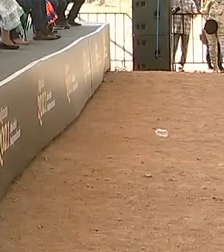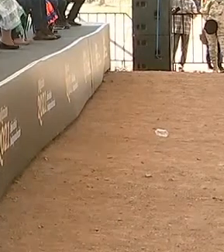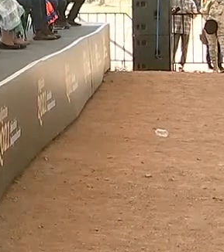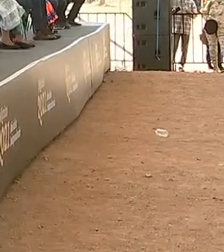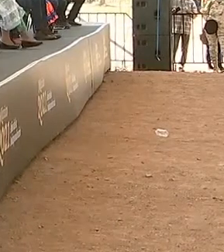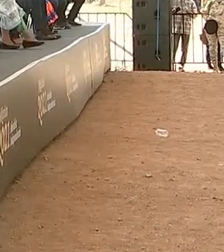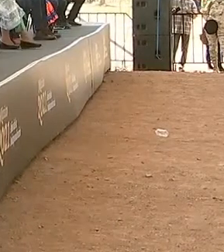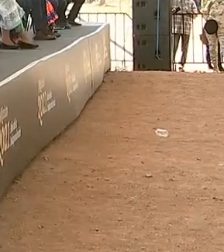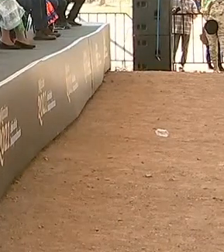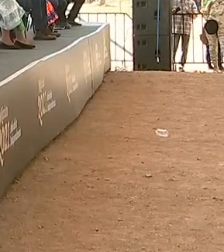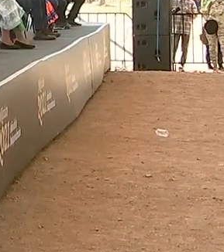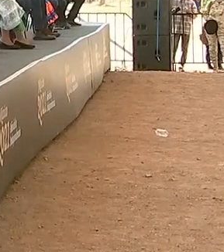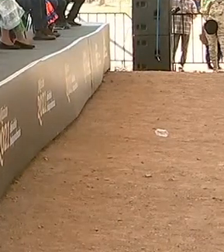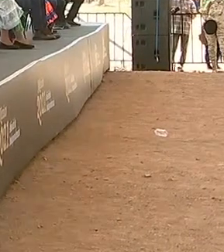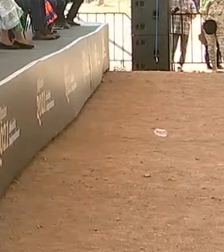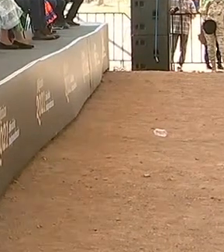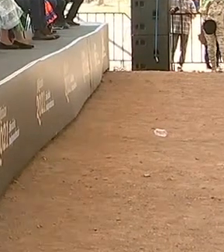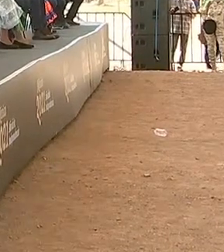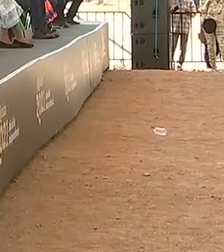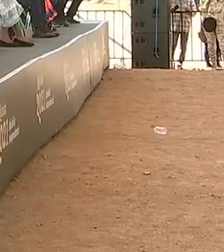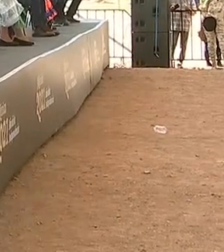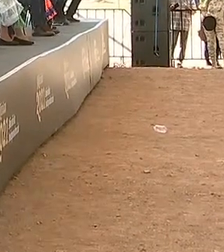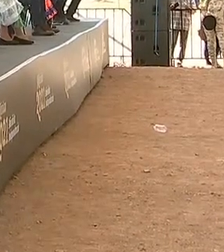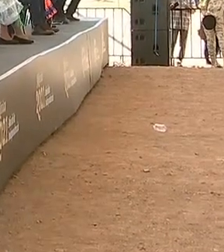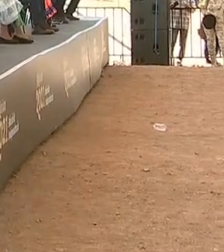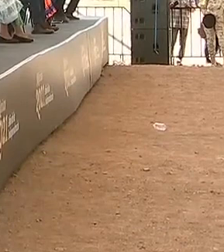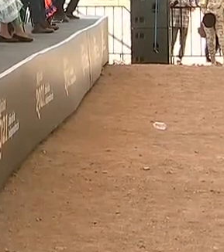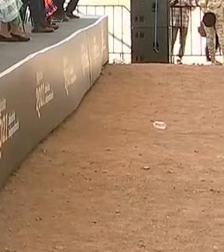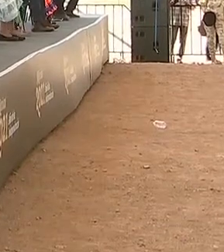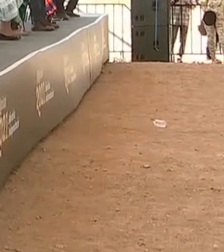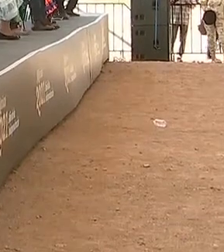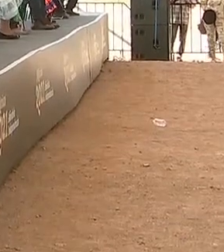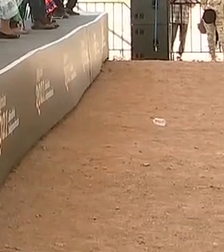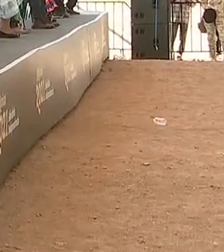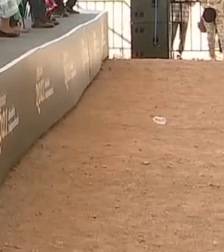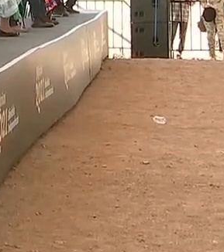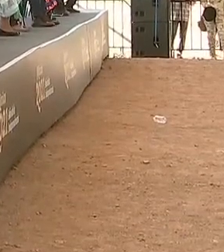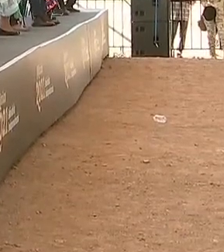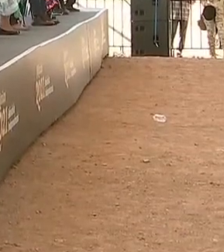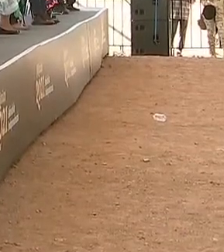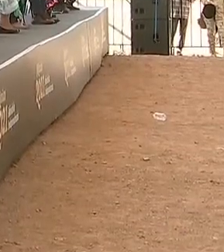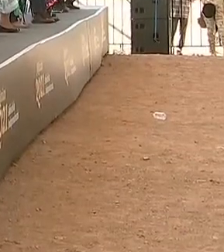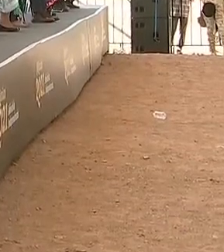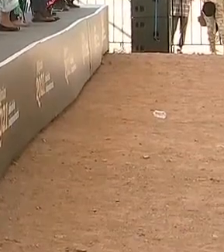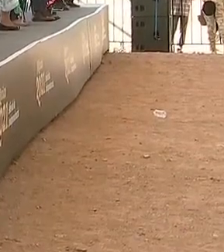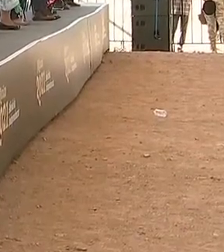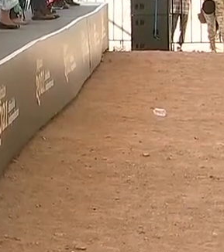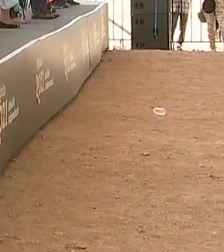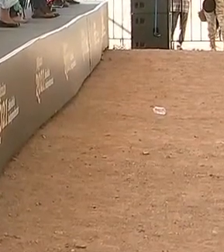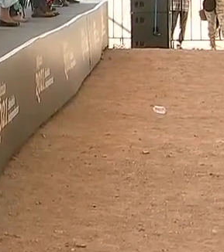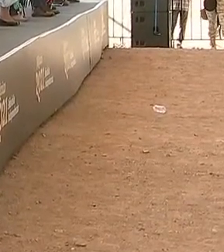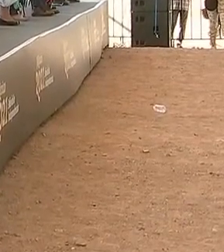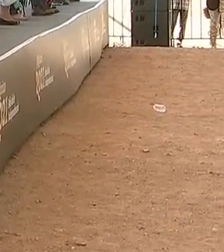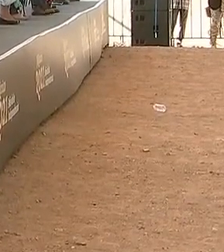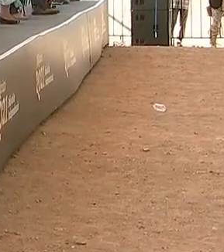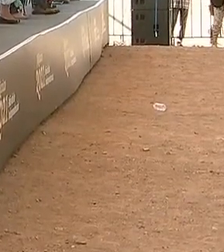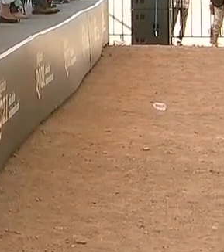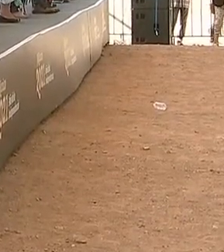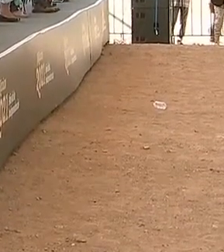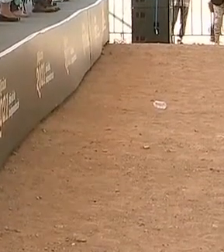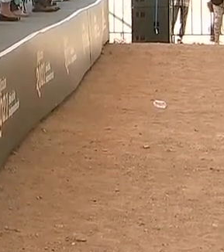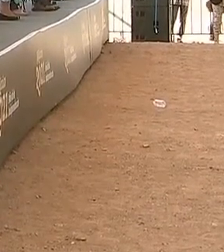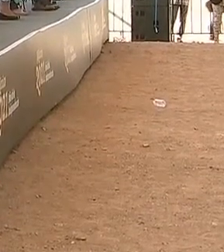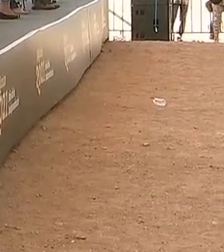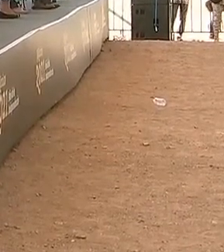yauram, into que tiene una línea, wame yaura betana kateme, bohuara betana, inilen